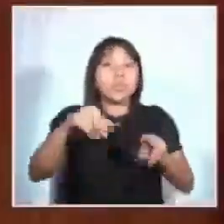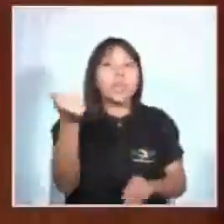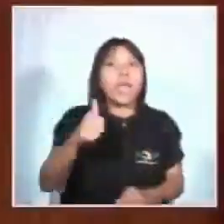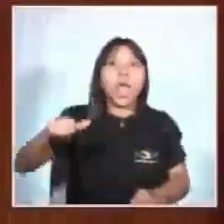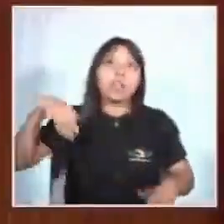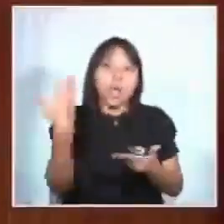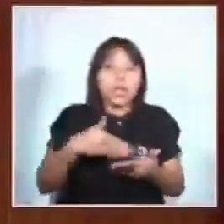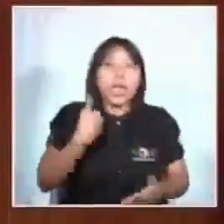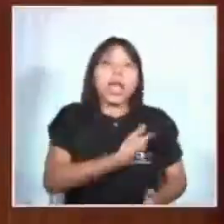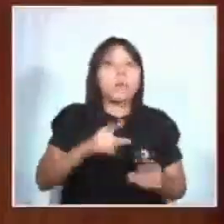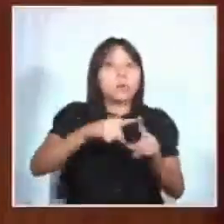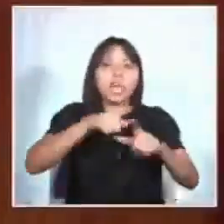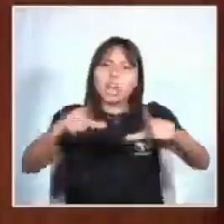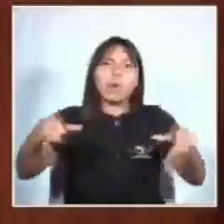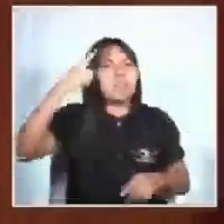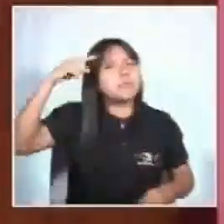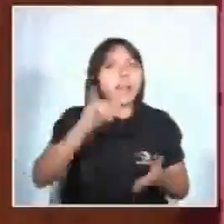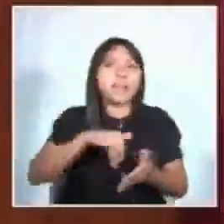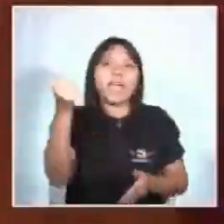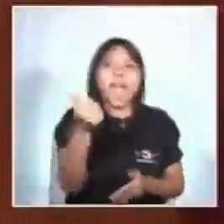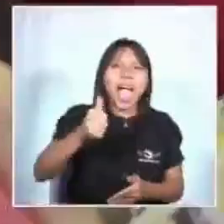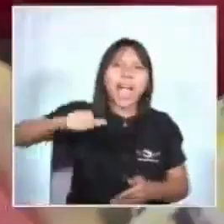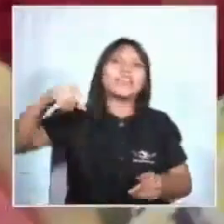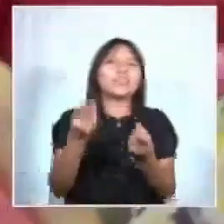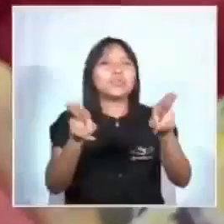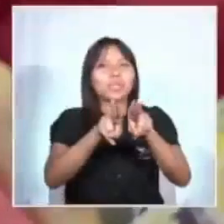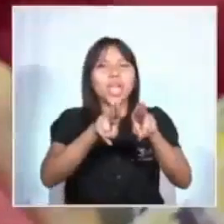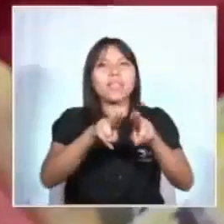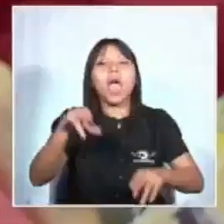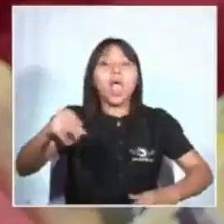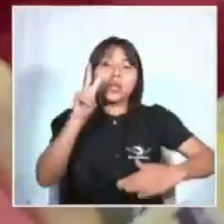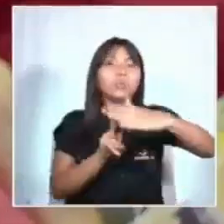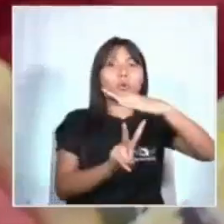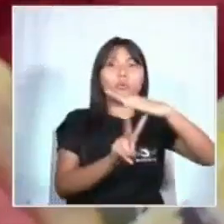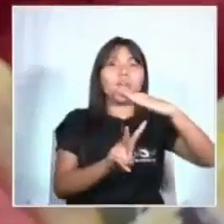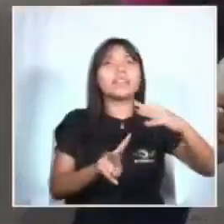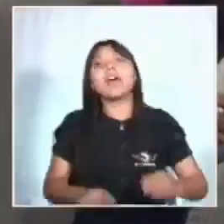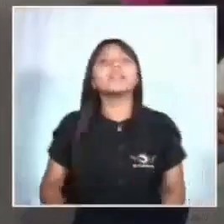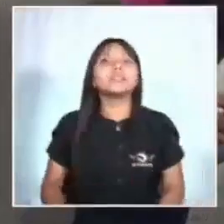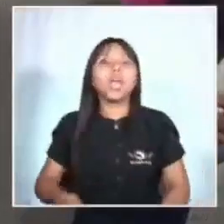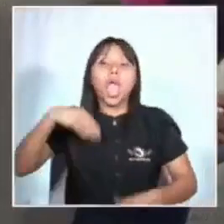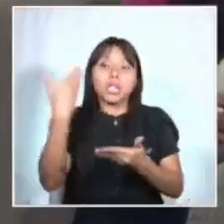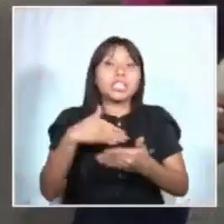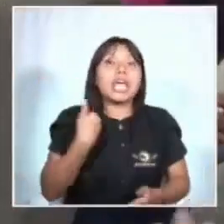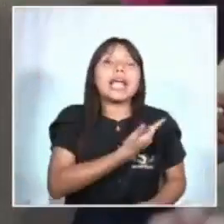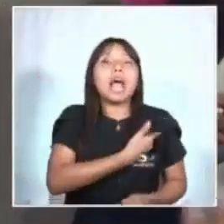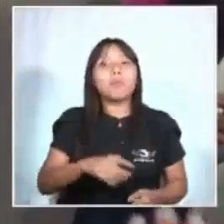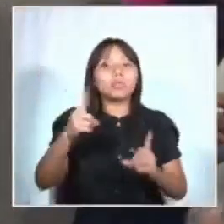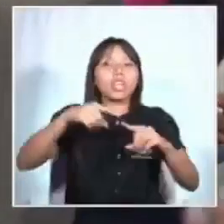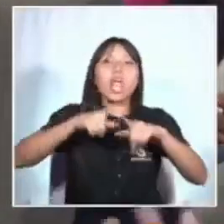llegamos a lugares para que algo suceda. Los profetas llegamos a